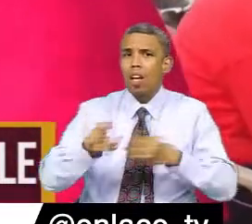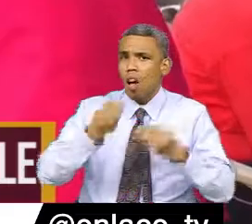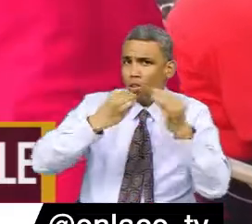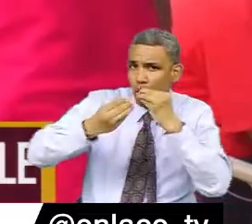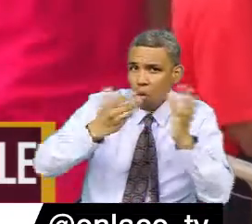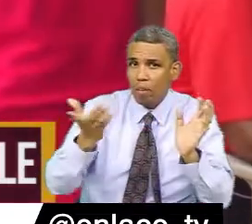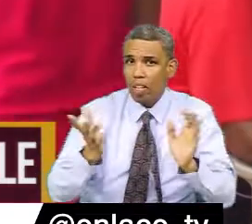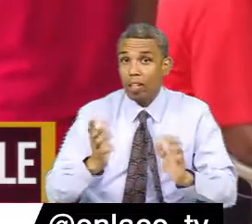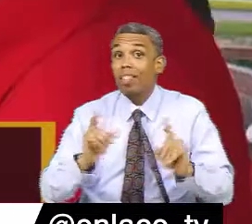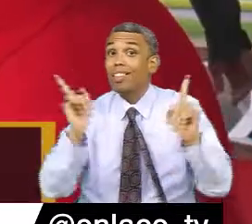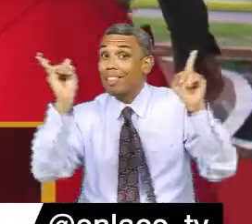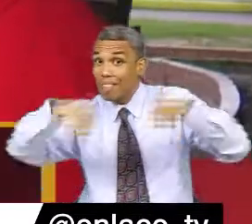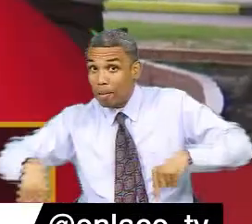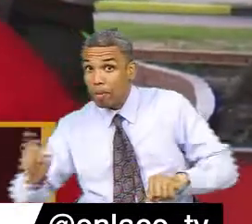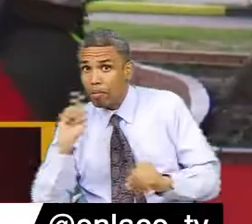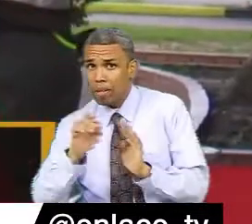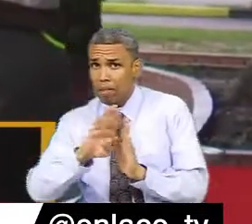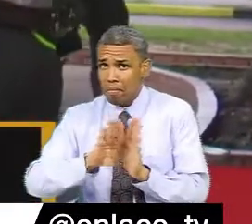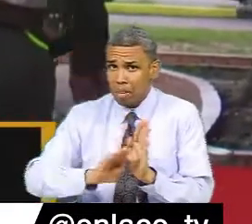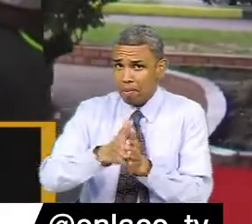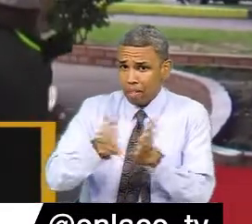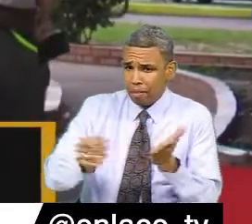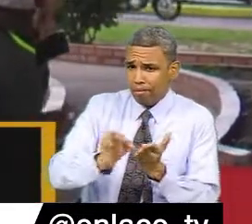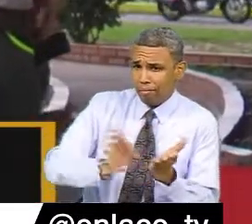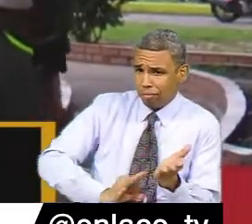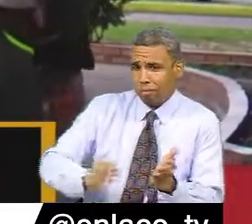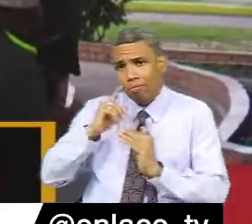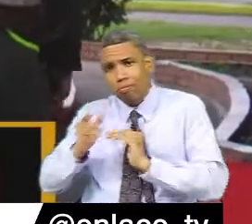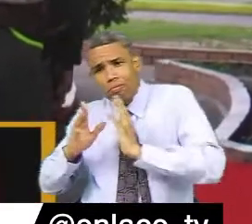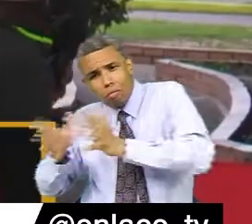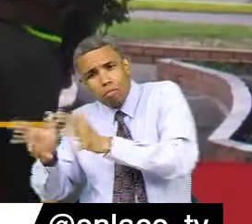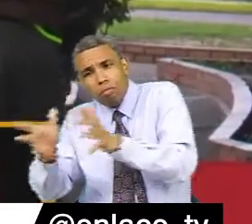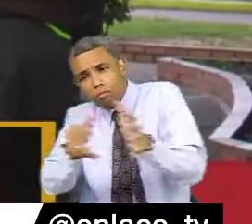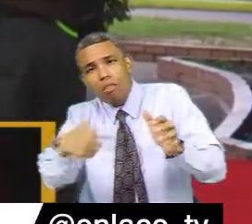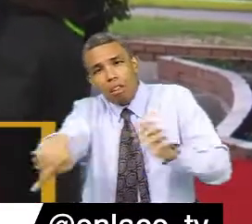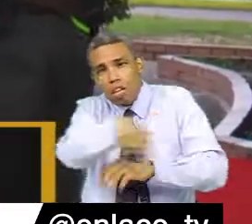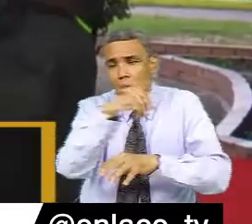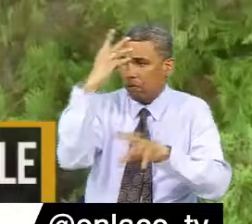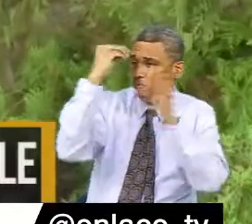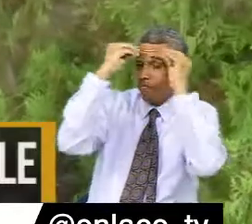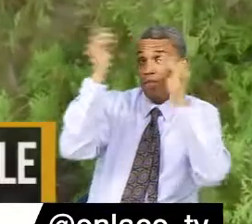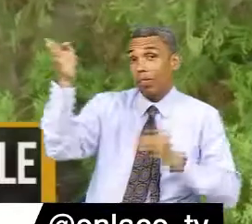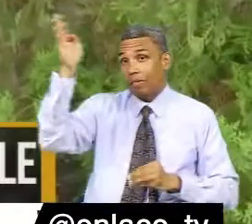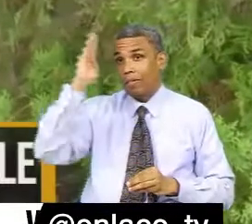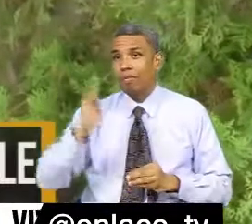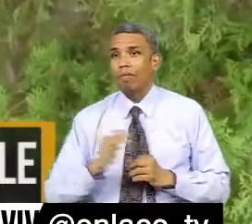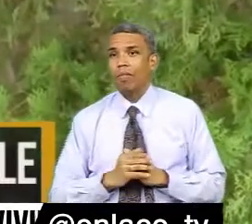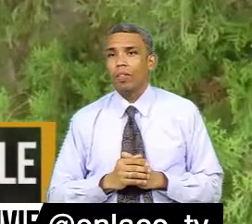ayuda espiritual. Aquí al fondo pues tenemos todo el equipo de trabajo de nuestra Iglesia Cuadrangular de Galán. Estamos